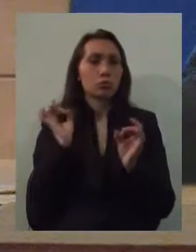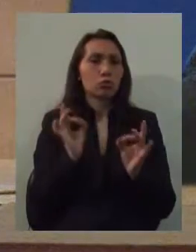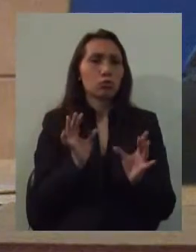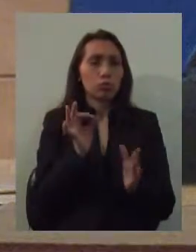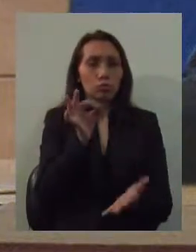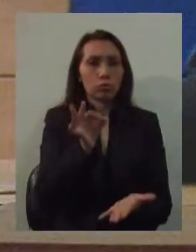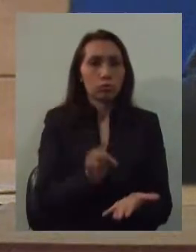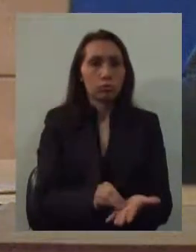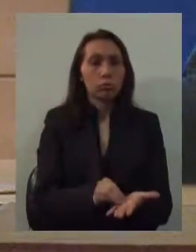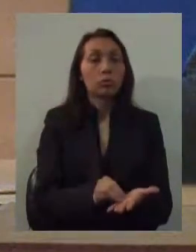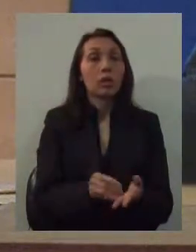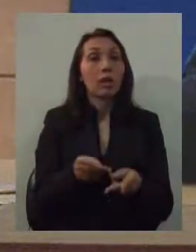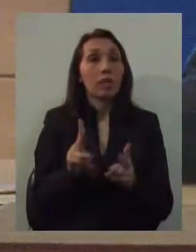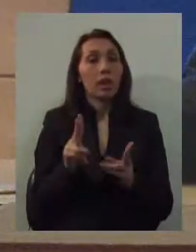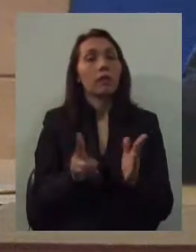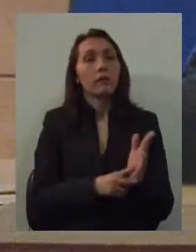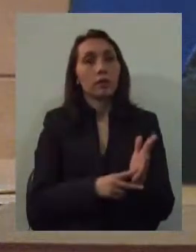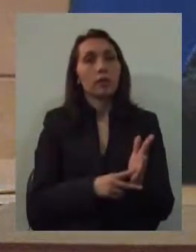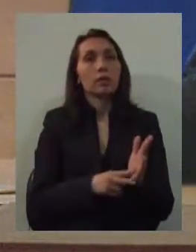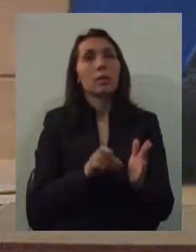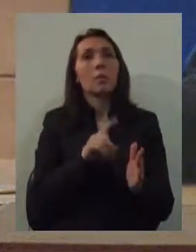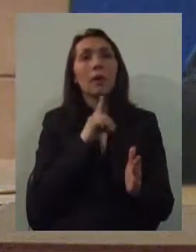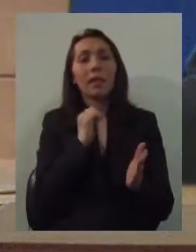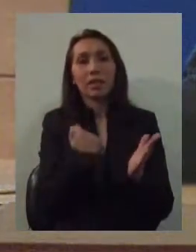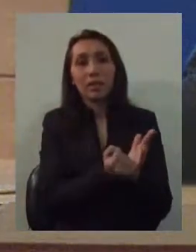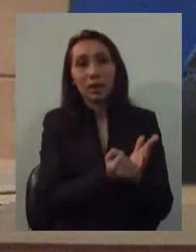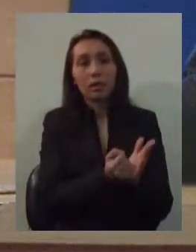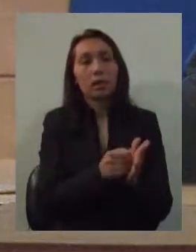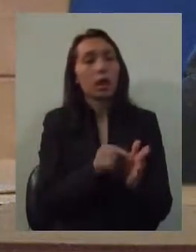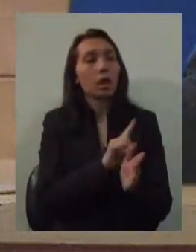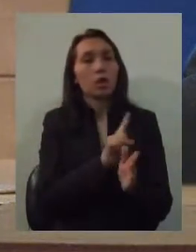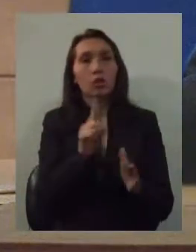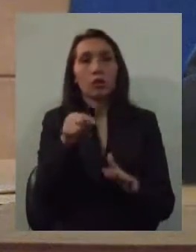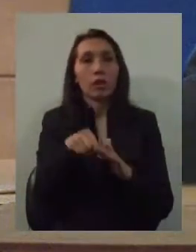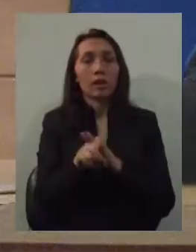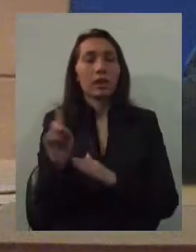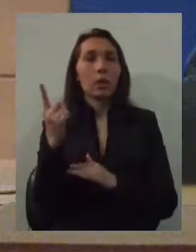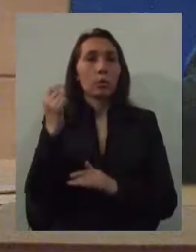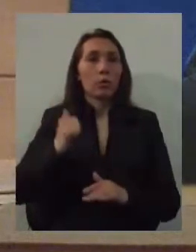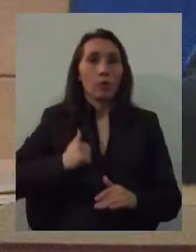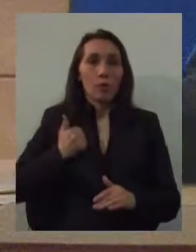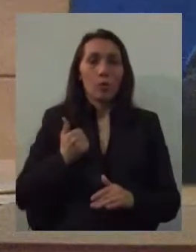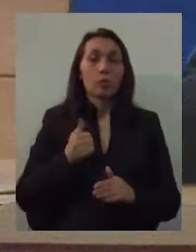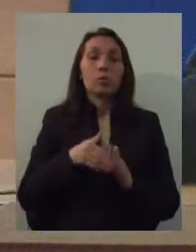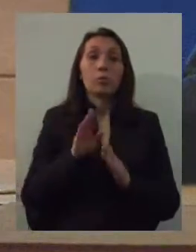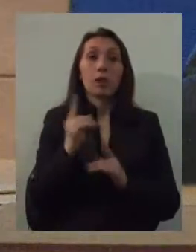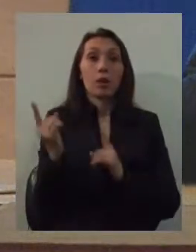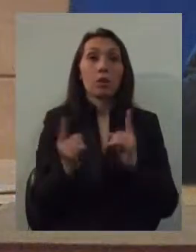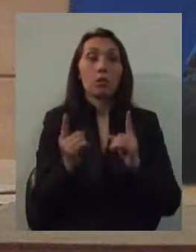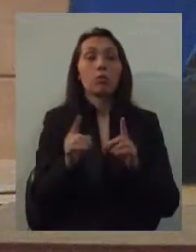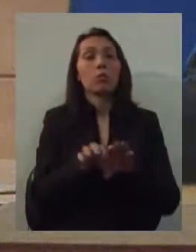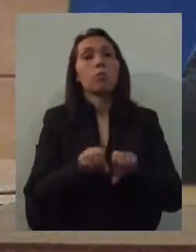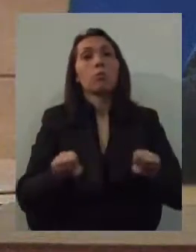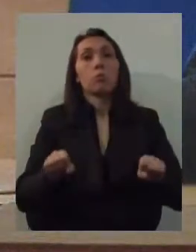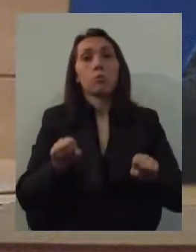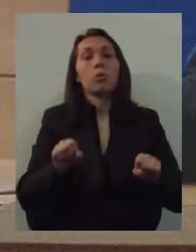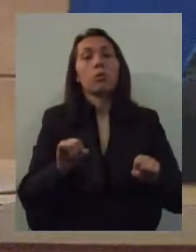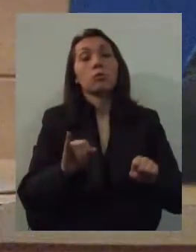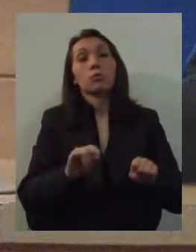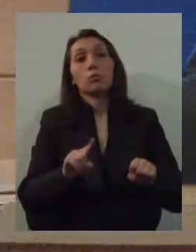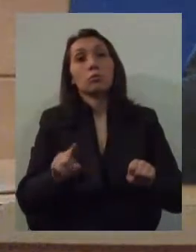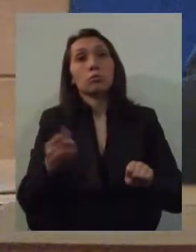sea, en derechos reales, en patentes, en marcas, ahí no rige la autonomía de la voluntad, por más que las partes hubieran pactado lo que hubieran